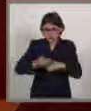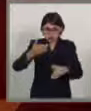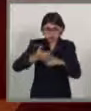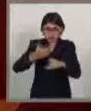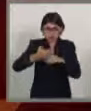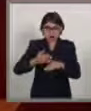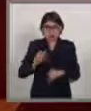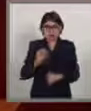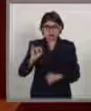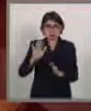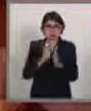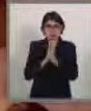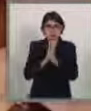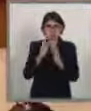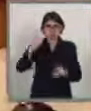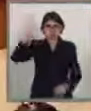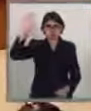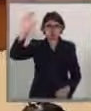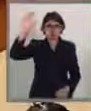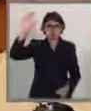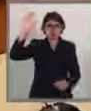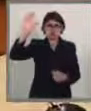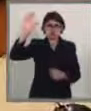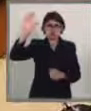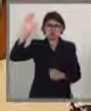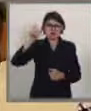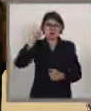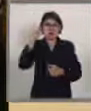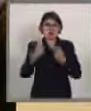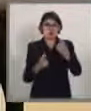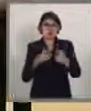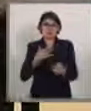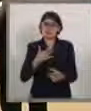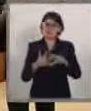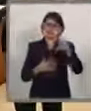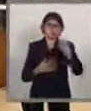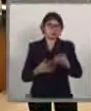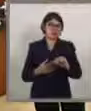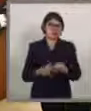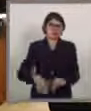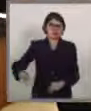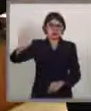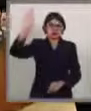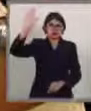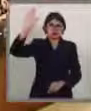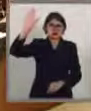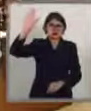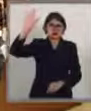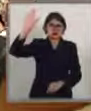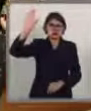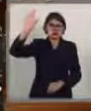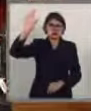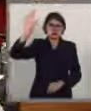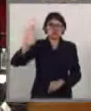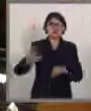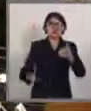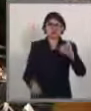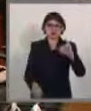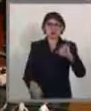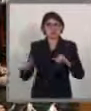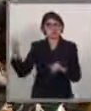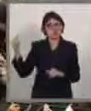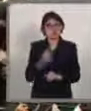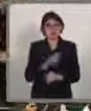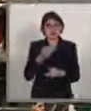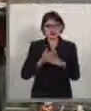favor de levantar la mano quienes estén por la negativa favor de levantar la mano si se considera de urgente